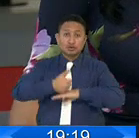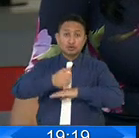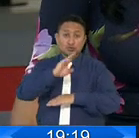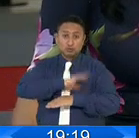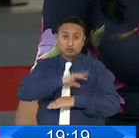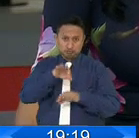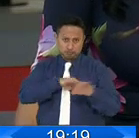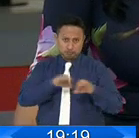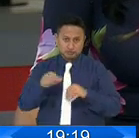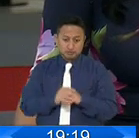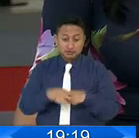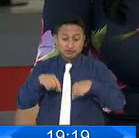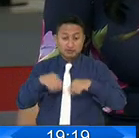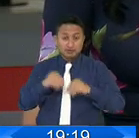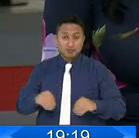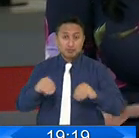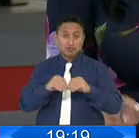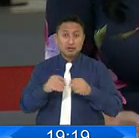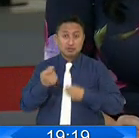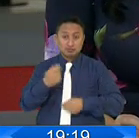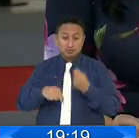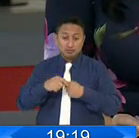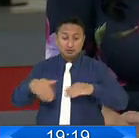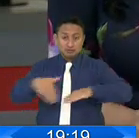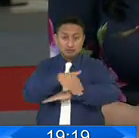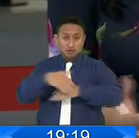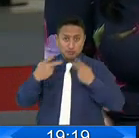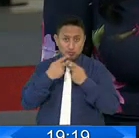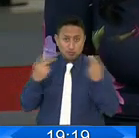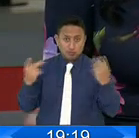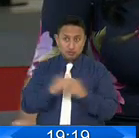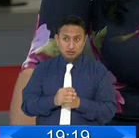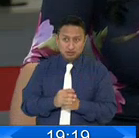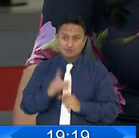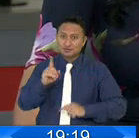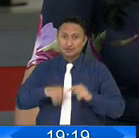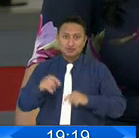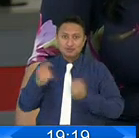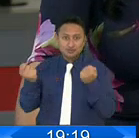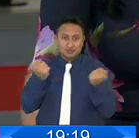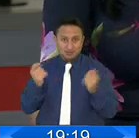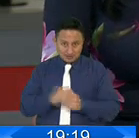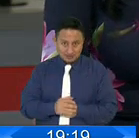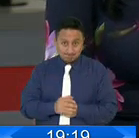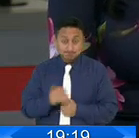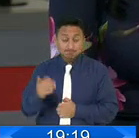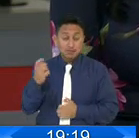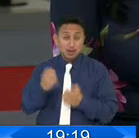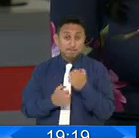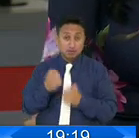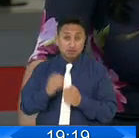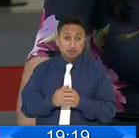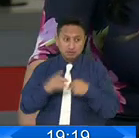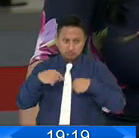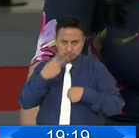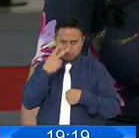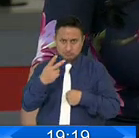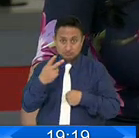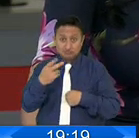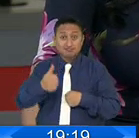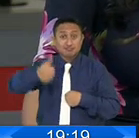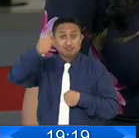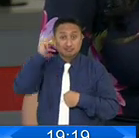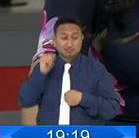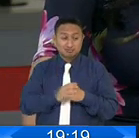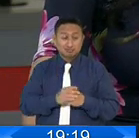municipales señalaron que el incremento de las ventas en el espacio público superó su capacidad de respuesta, problemática que se evidenció tras el